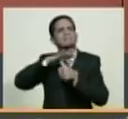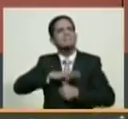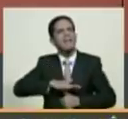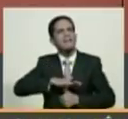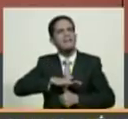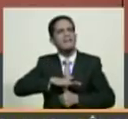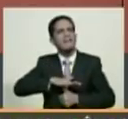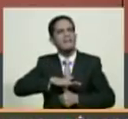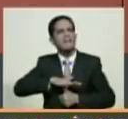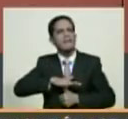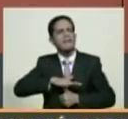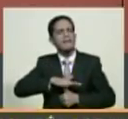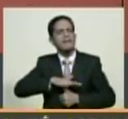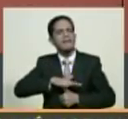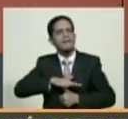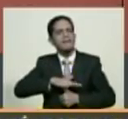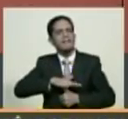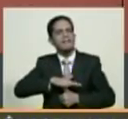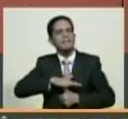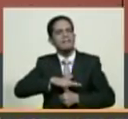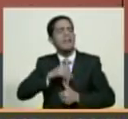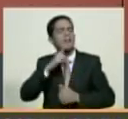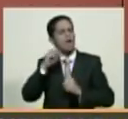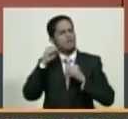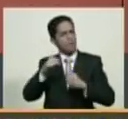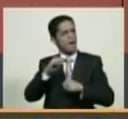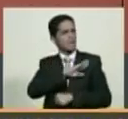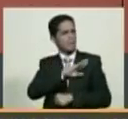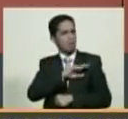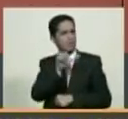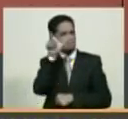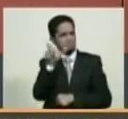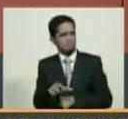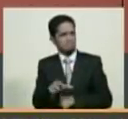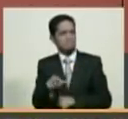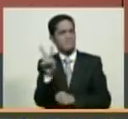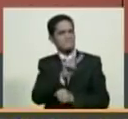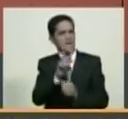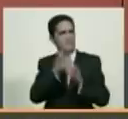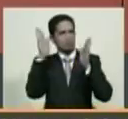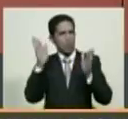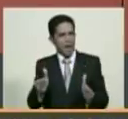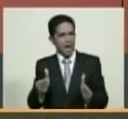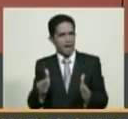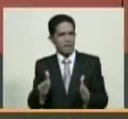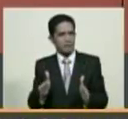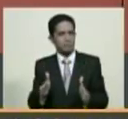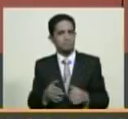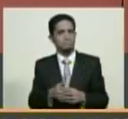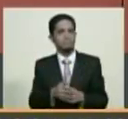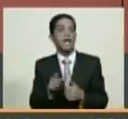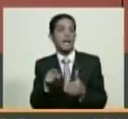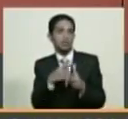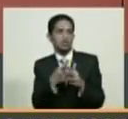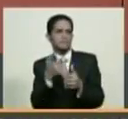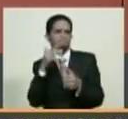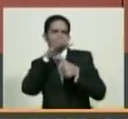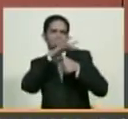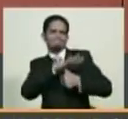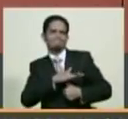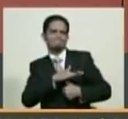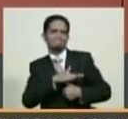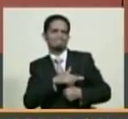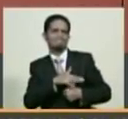voluntad, el brío que este pueblo bolivariano, que este pueblo venezolano tiene, y se ensañan con las